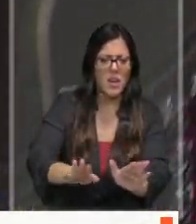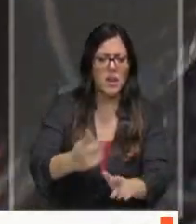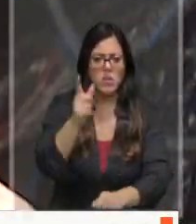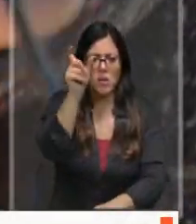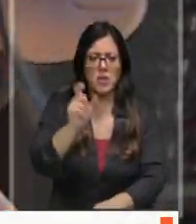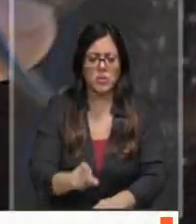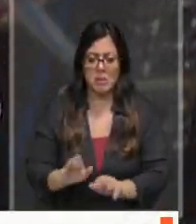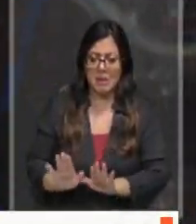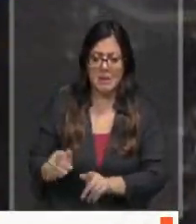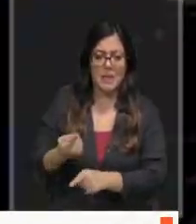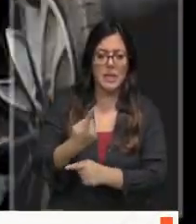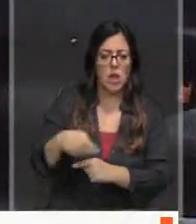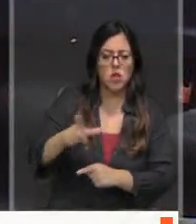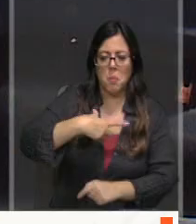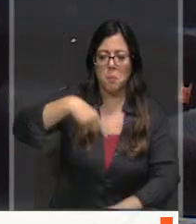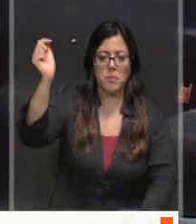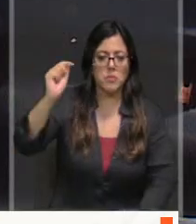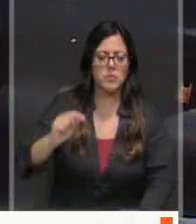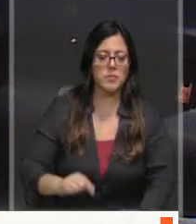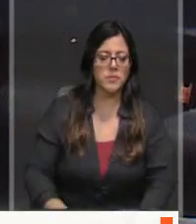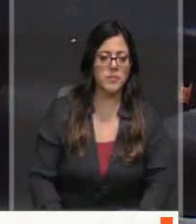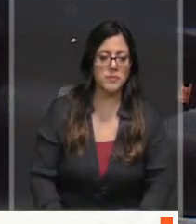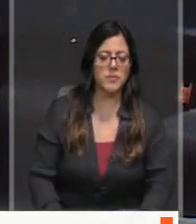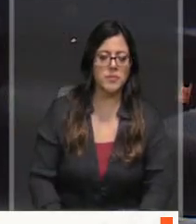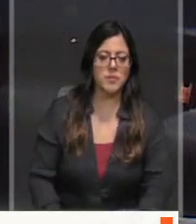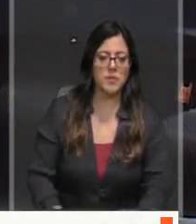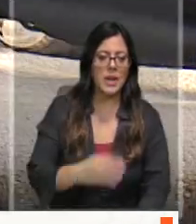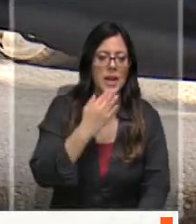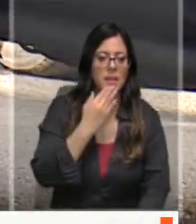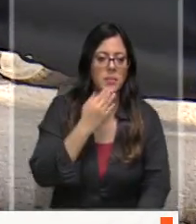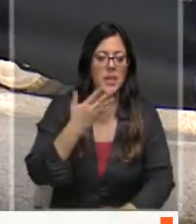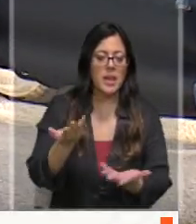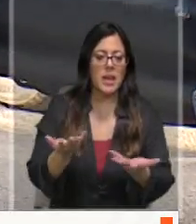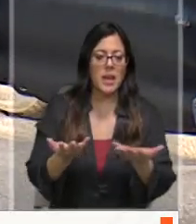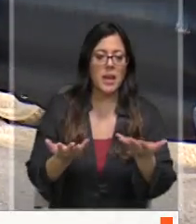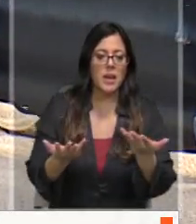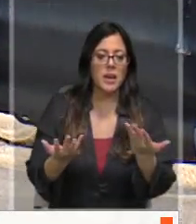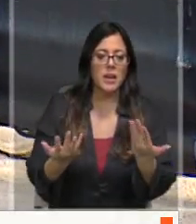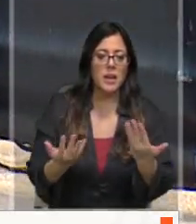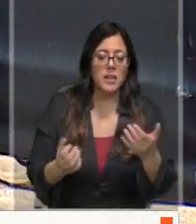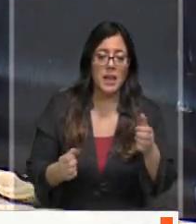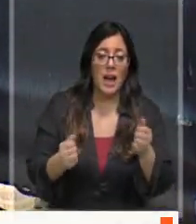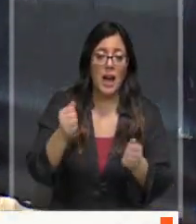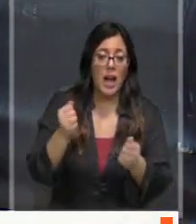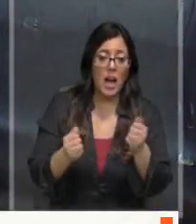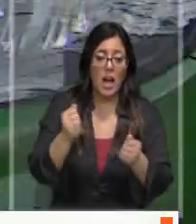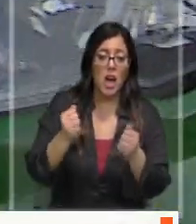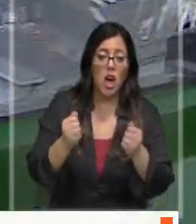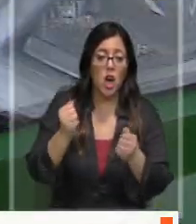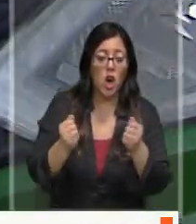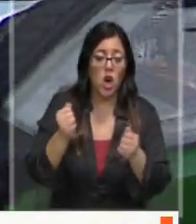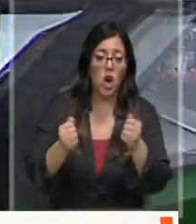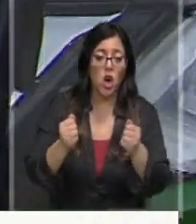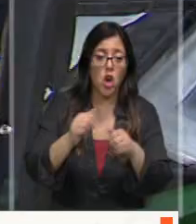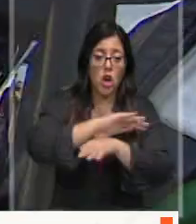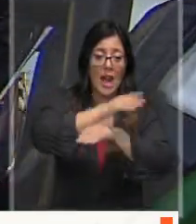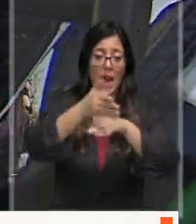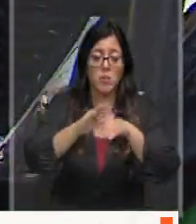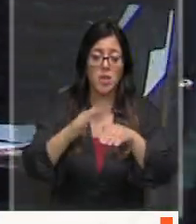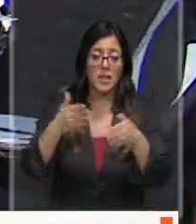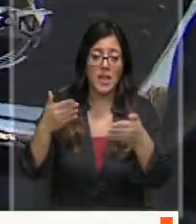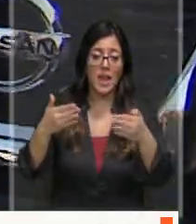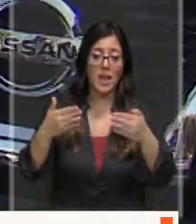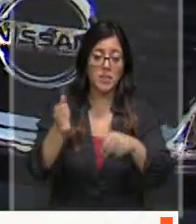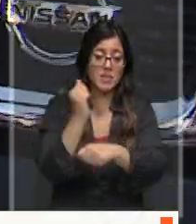aquí y el otro salió a la cara. Incluso con la camioneta que remolcaba el camión, chocaron a la patrulla de Carabineros que